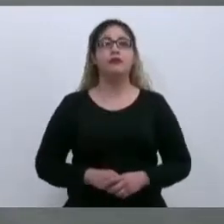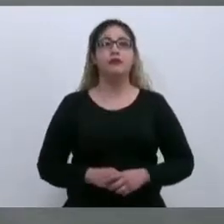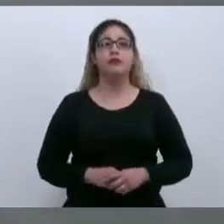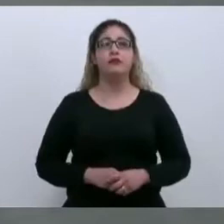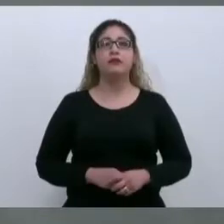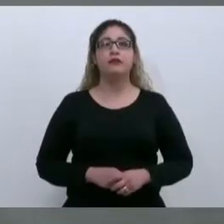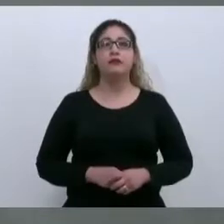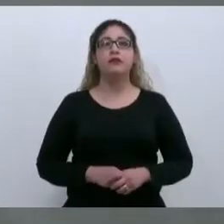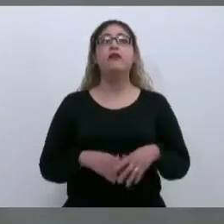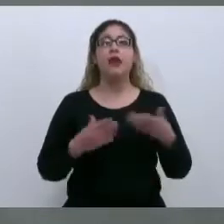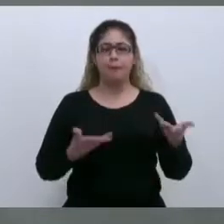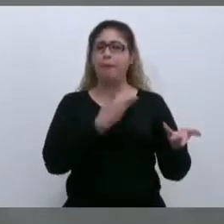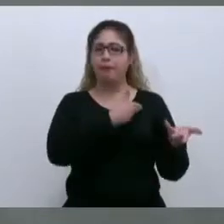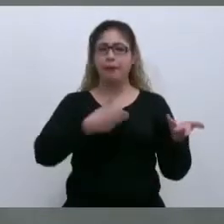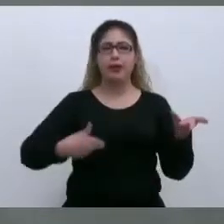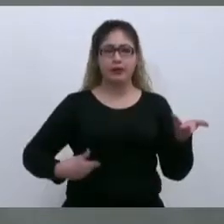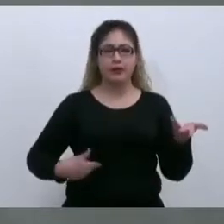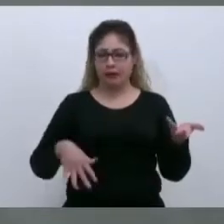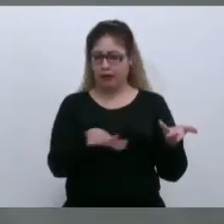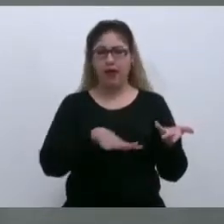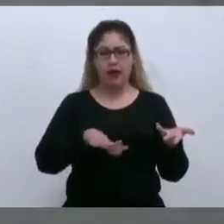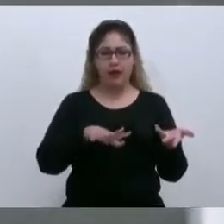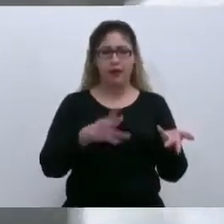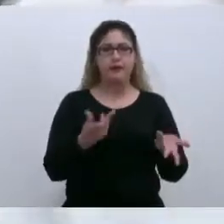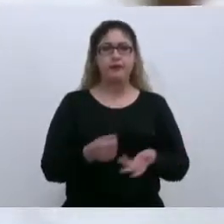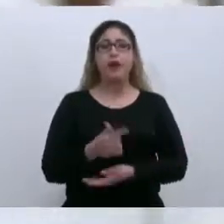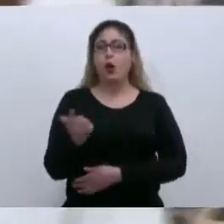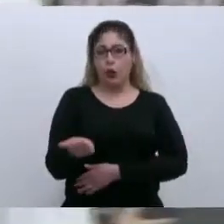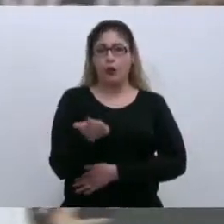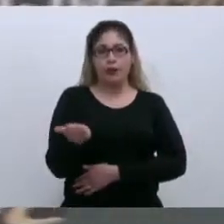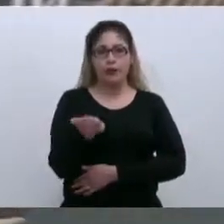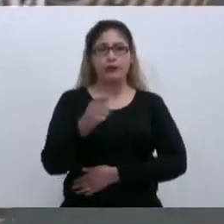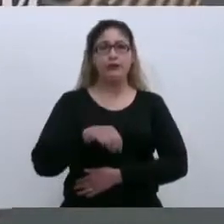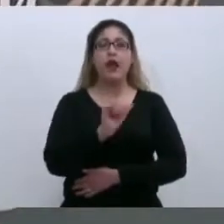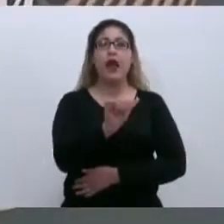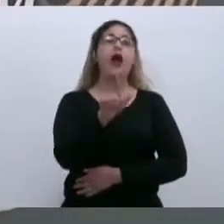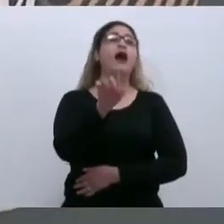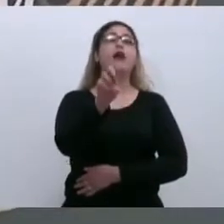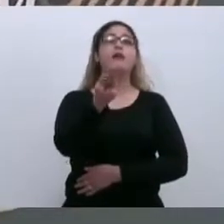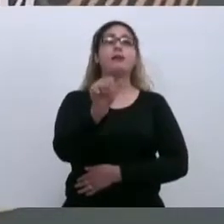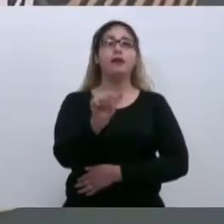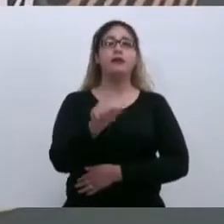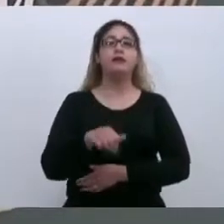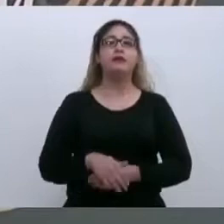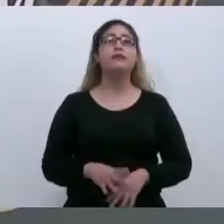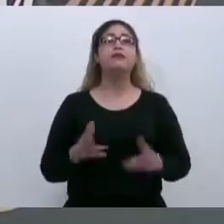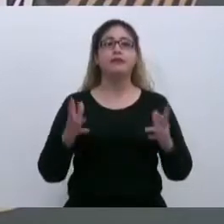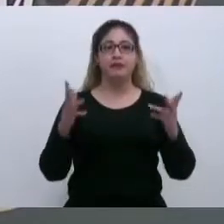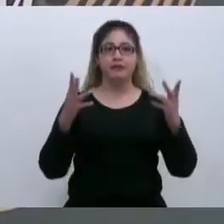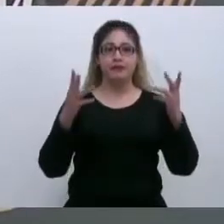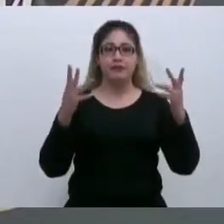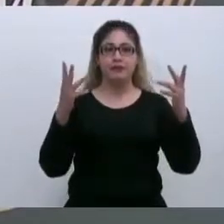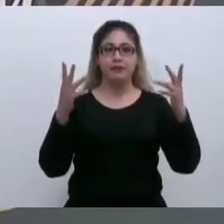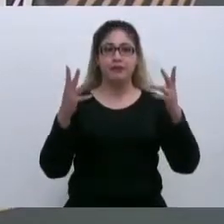Y la presidenta municipal de Gómez Palacio Durango, Alma Marina Vitela Rodríguez.